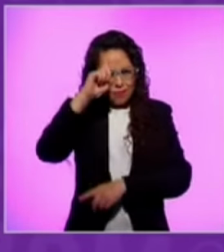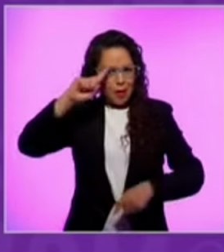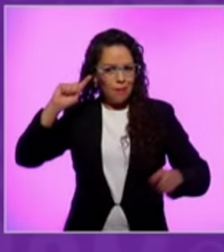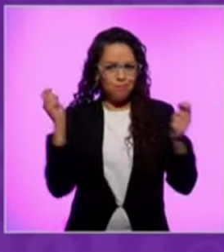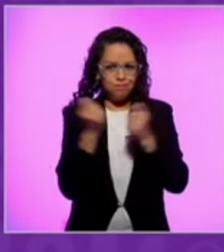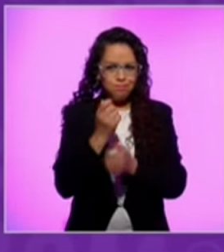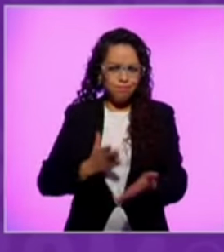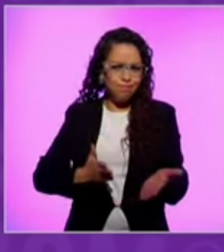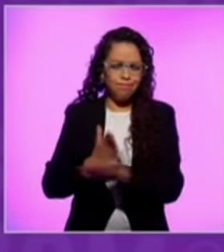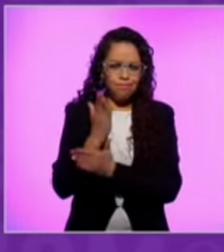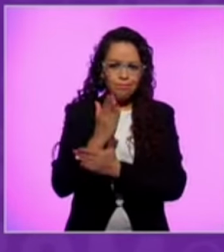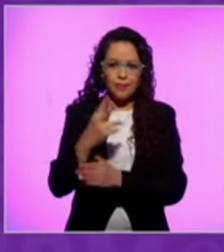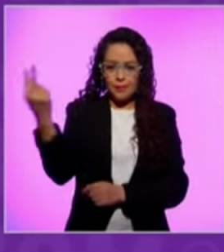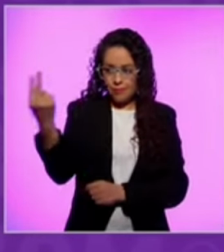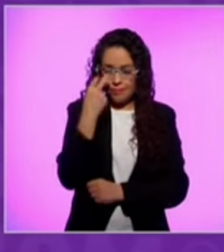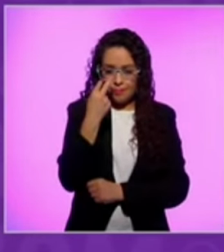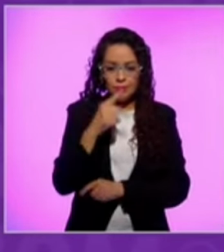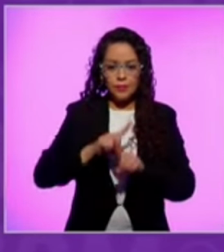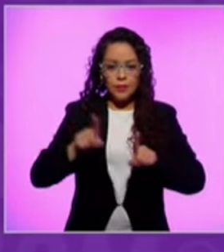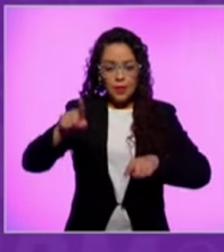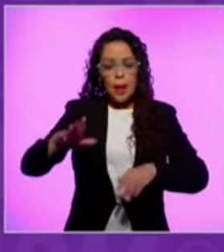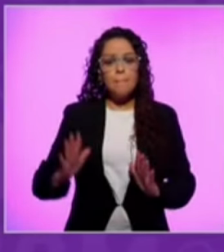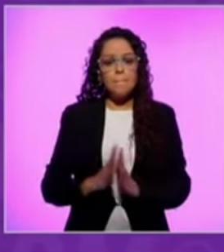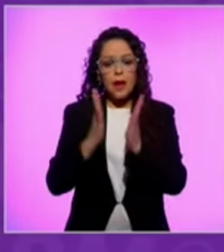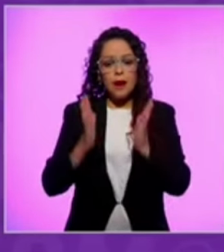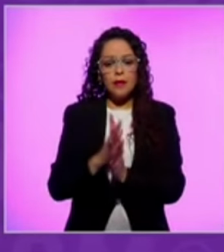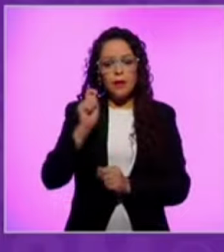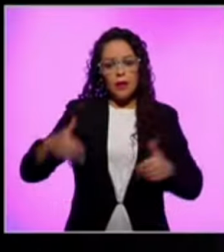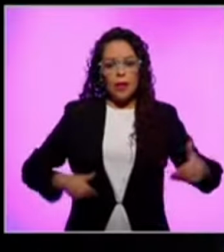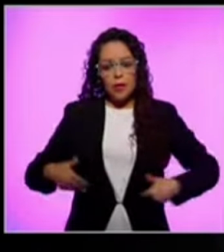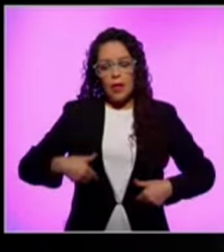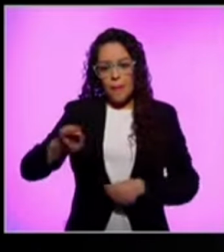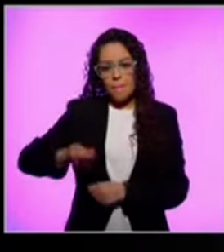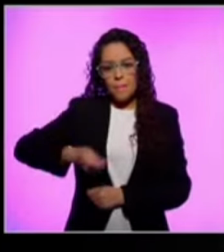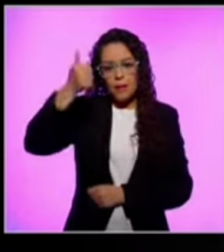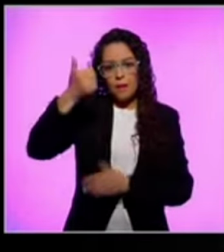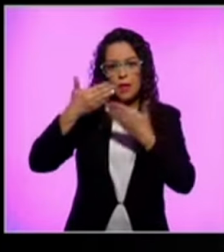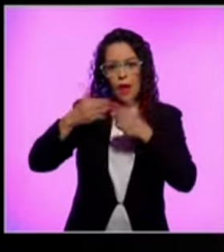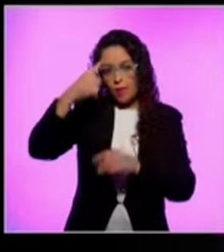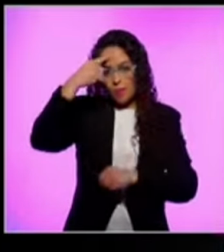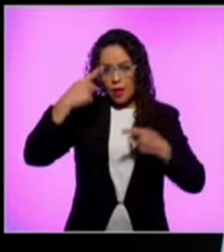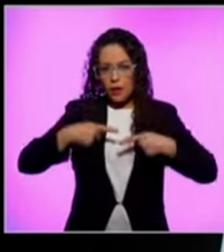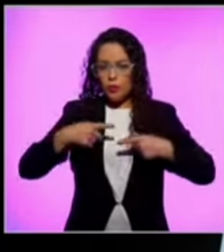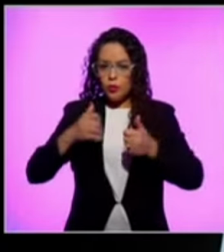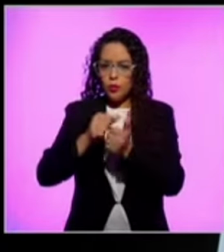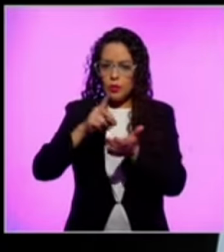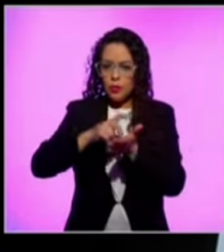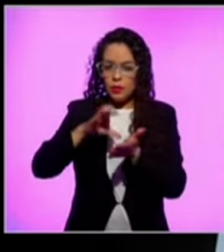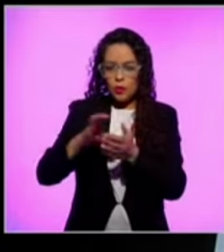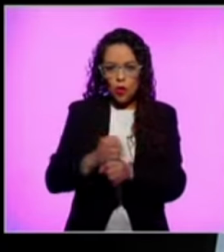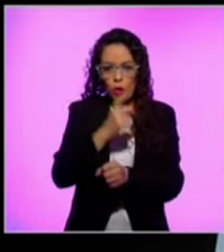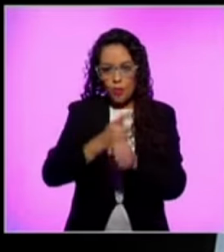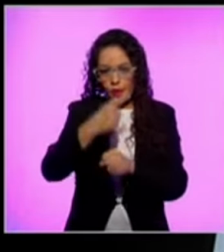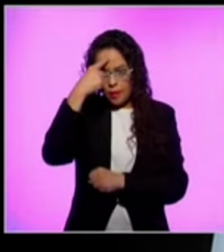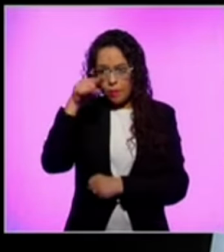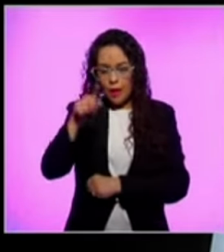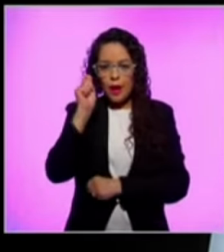Mildred participó en el concurso de Pole Theater Extravaganza abriendo por primera vez espacios para las personas con discapacidad en esta